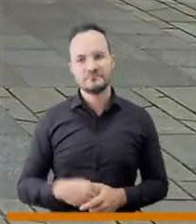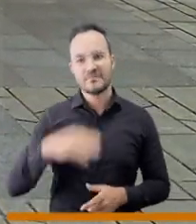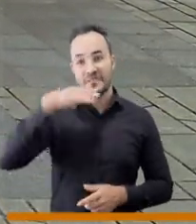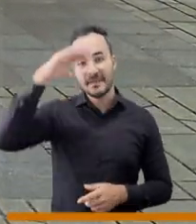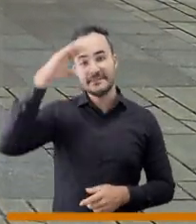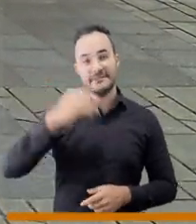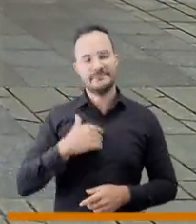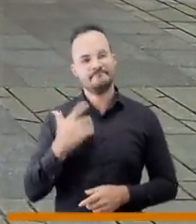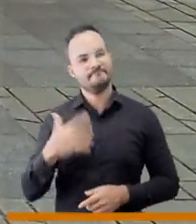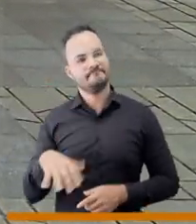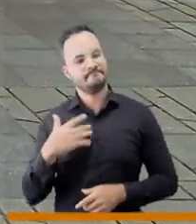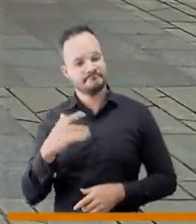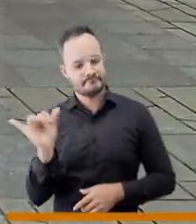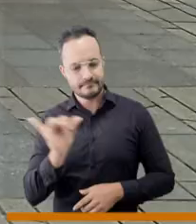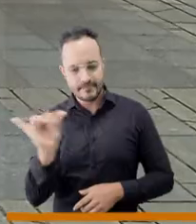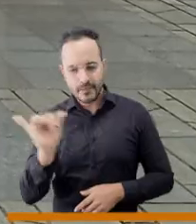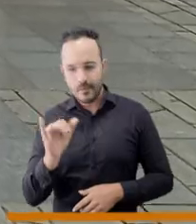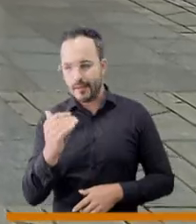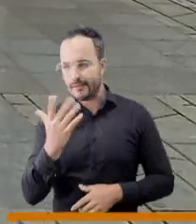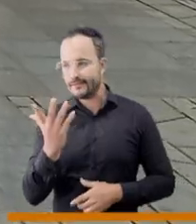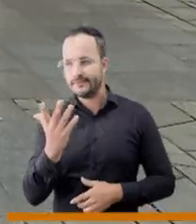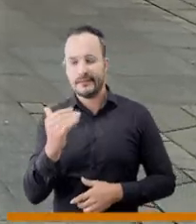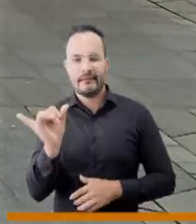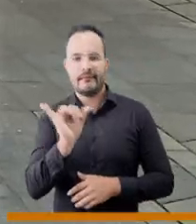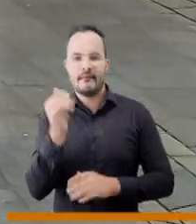como una casa,